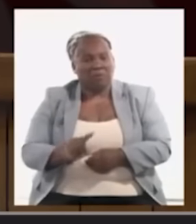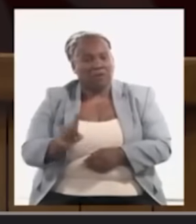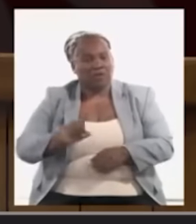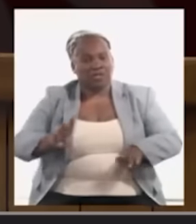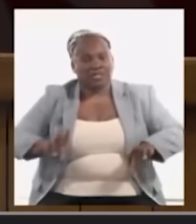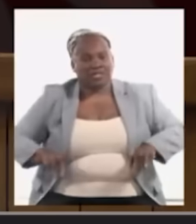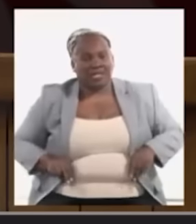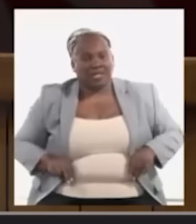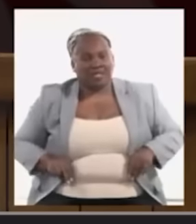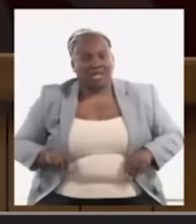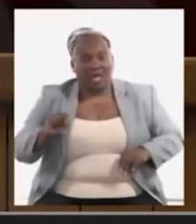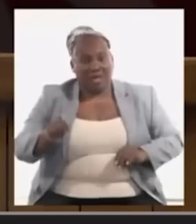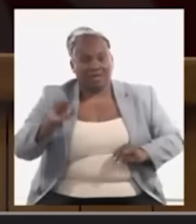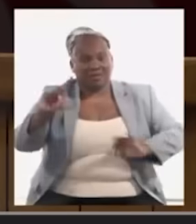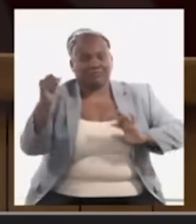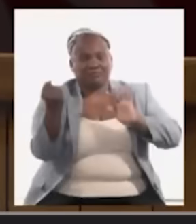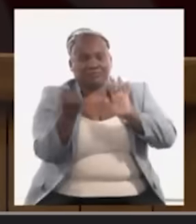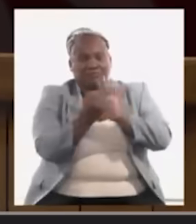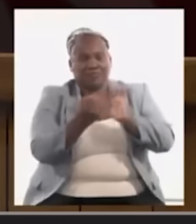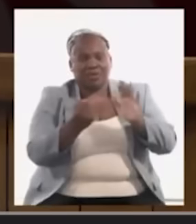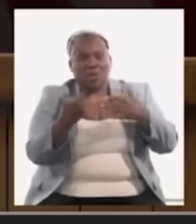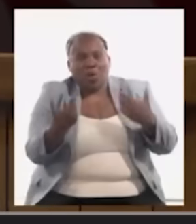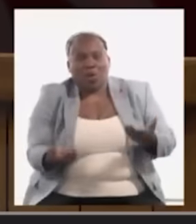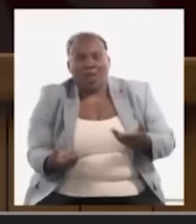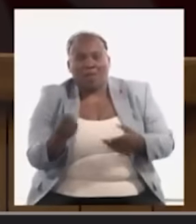porque ahí está certificado cuál debe ser